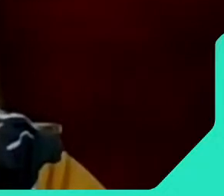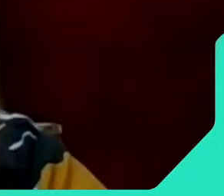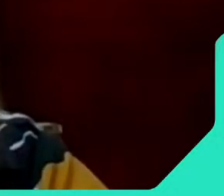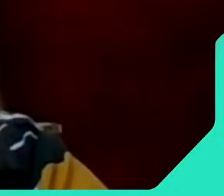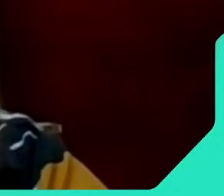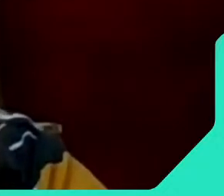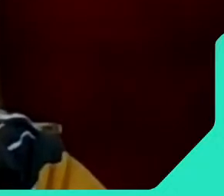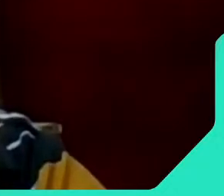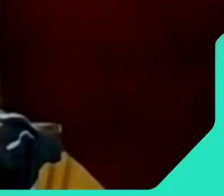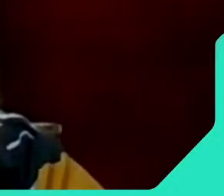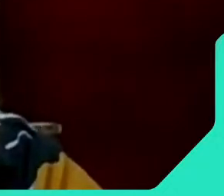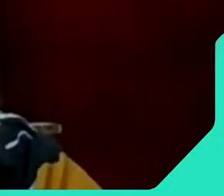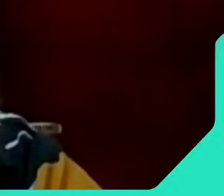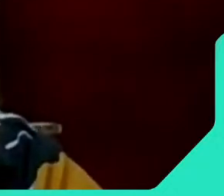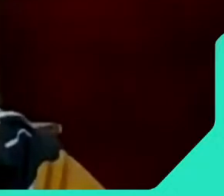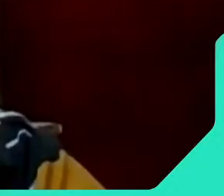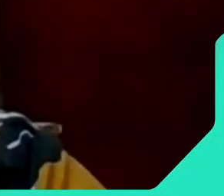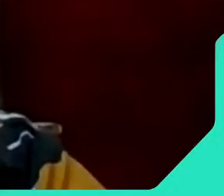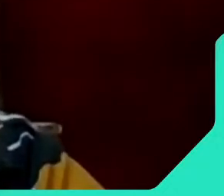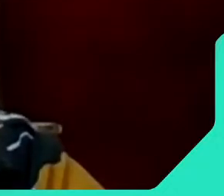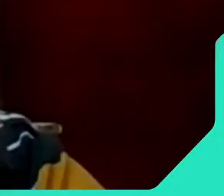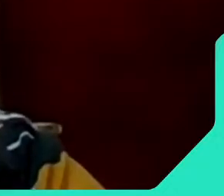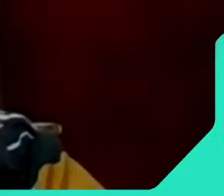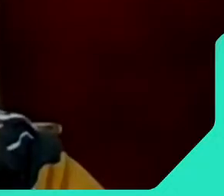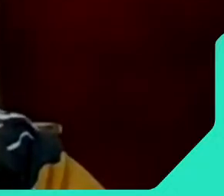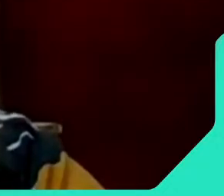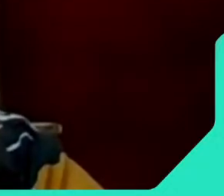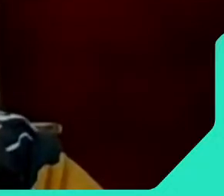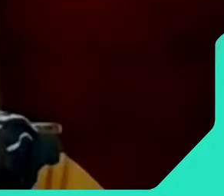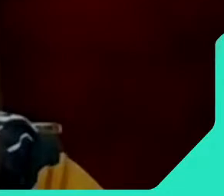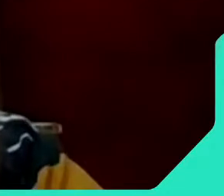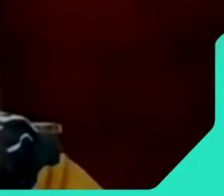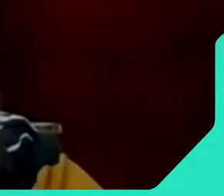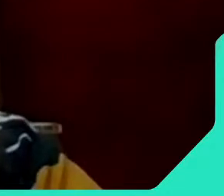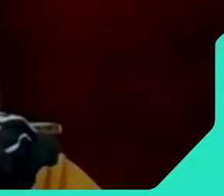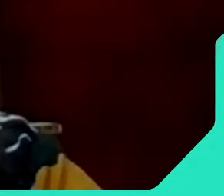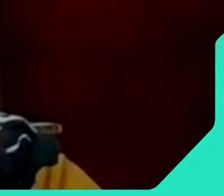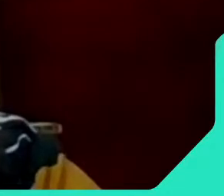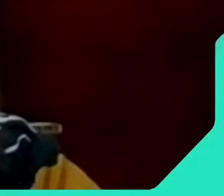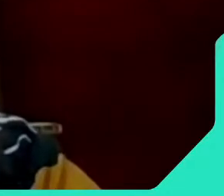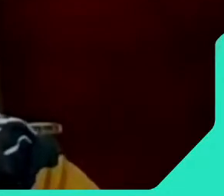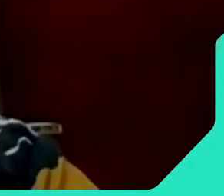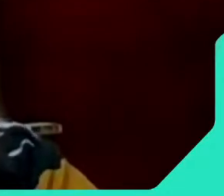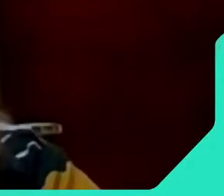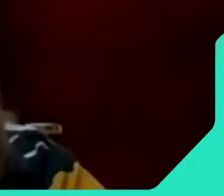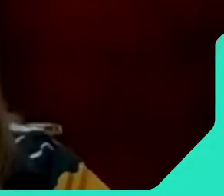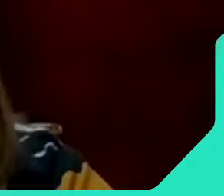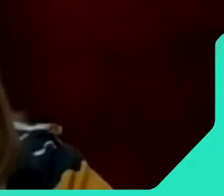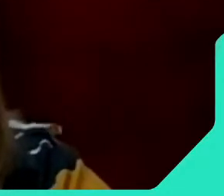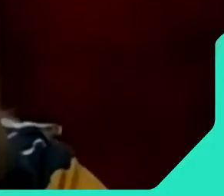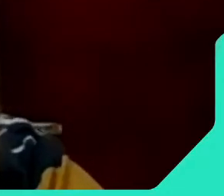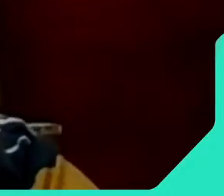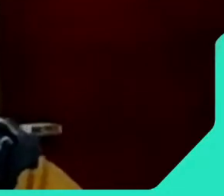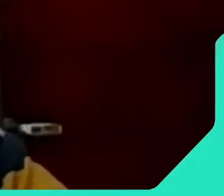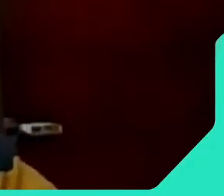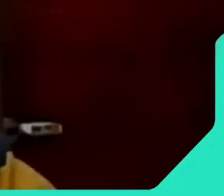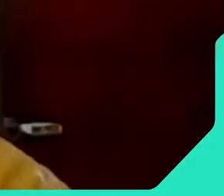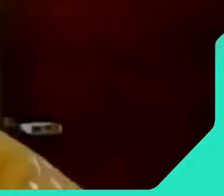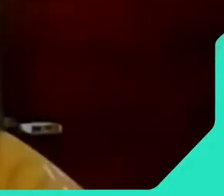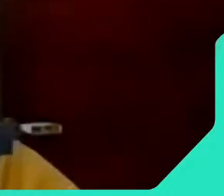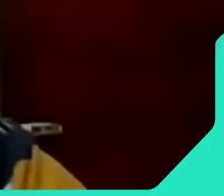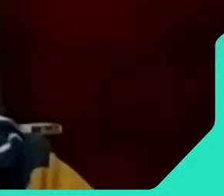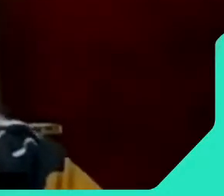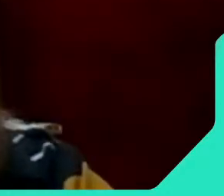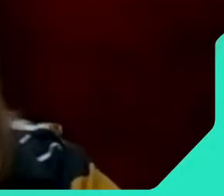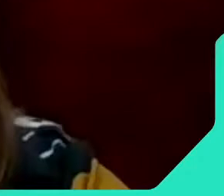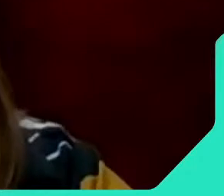Universidad Nacional del Nordeste. Esa misma información la van a encontrar en la página web de nuestra facultad y en las redes sociales, como bien lo